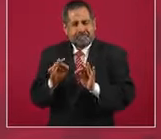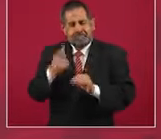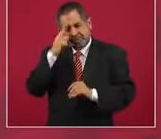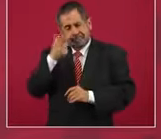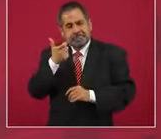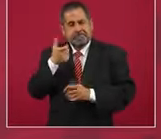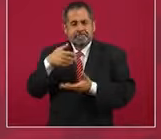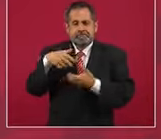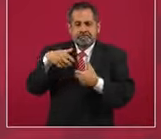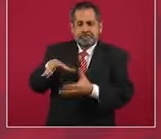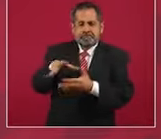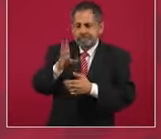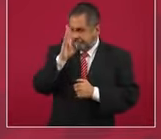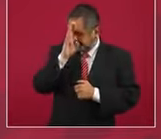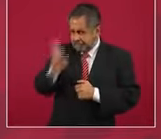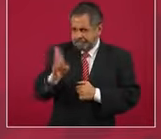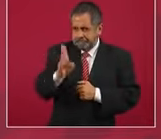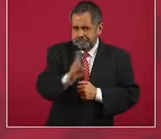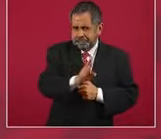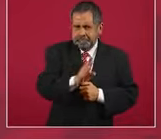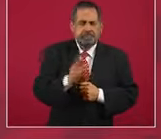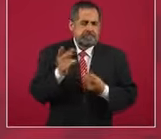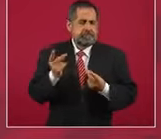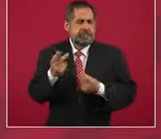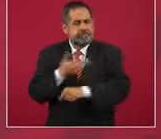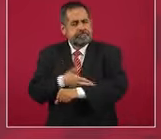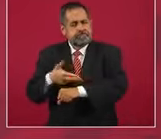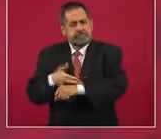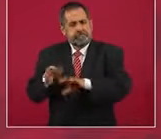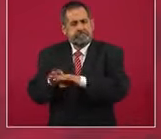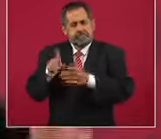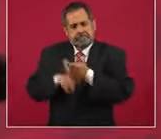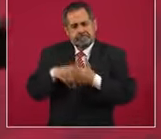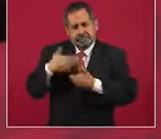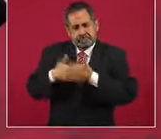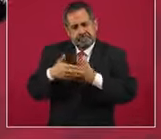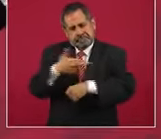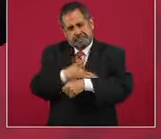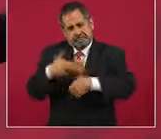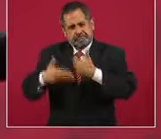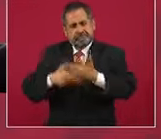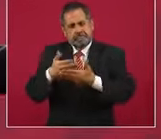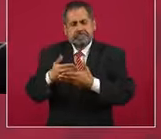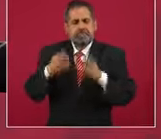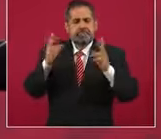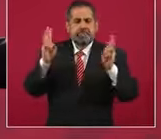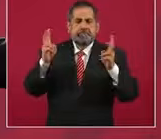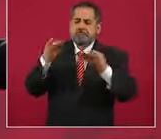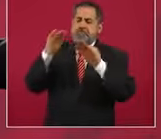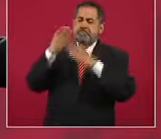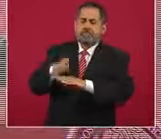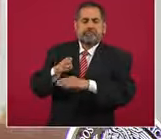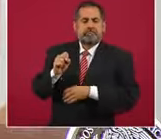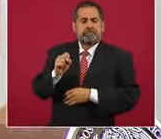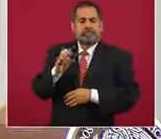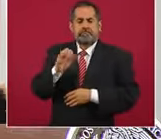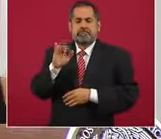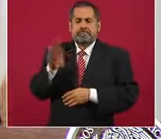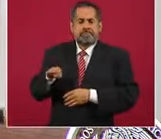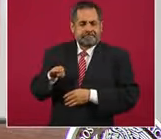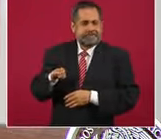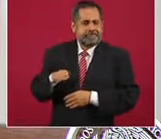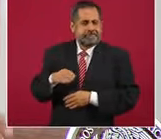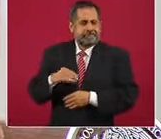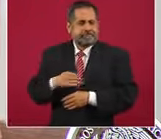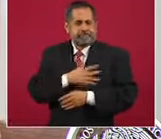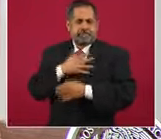directa, y nos estamos apurando para tener el Banco del Bienestar, que va a